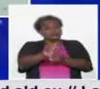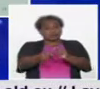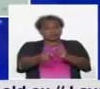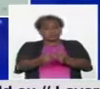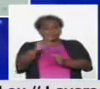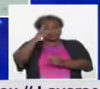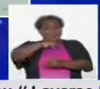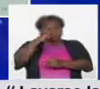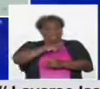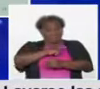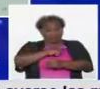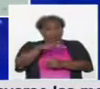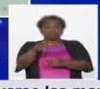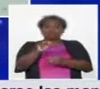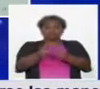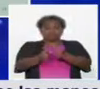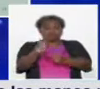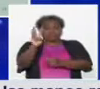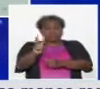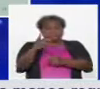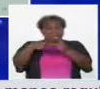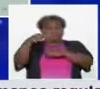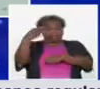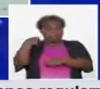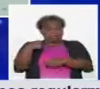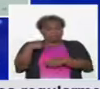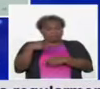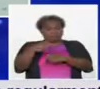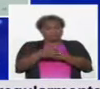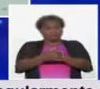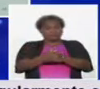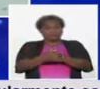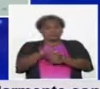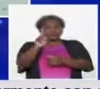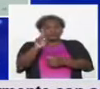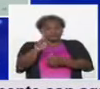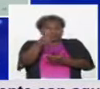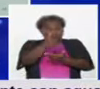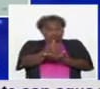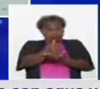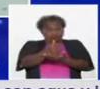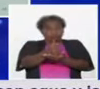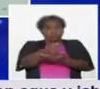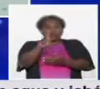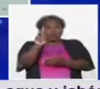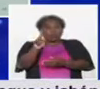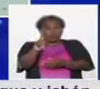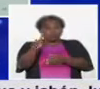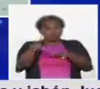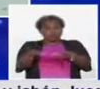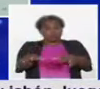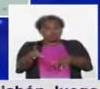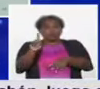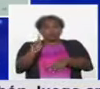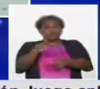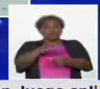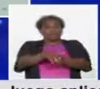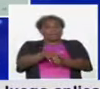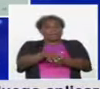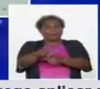el día de ayer, 1 en Ciego de Ávila, 1 en Morón y 1 en Champa.